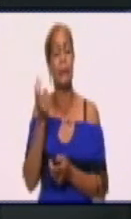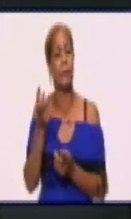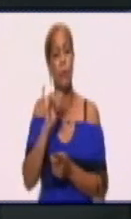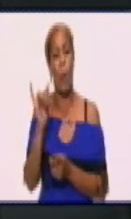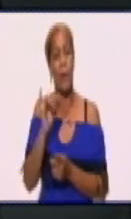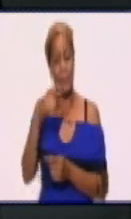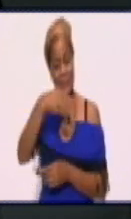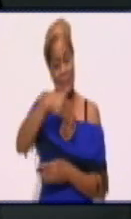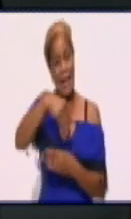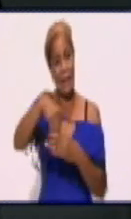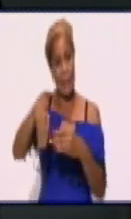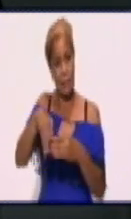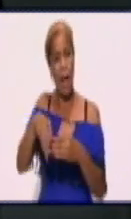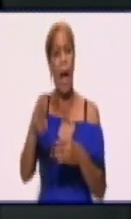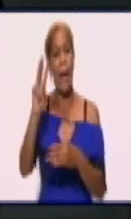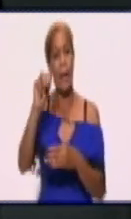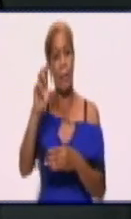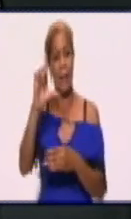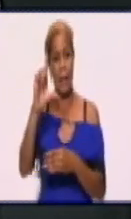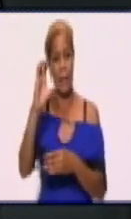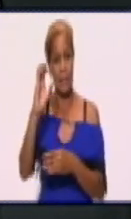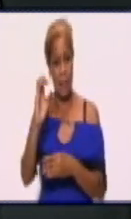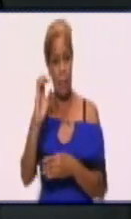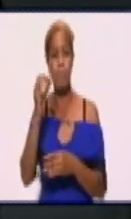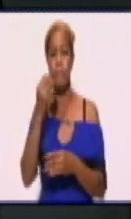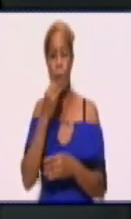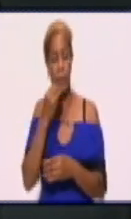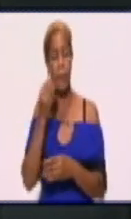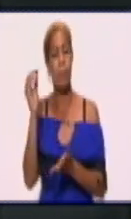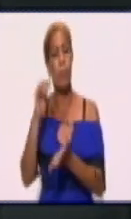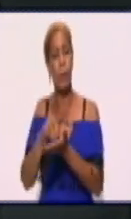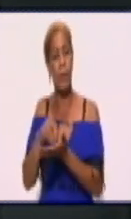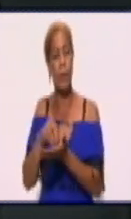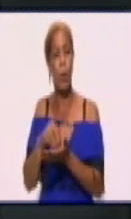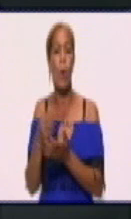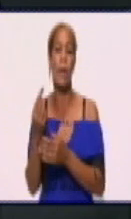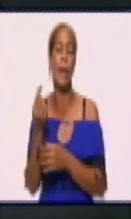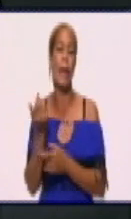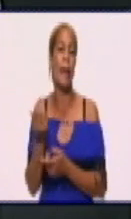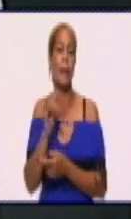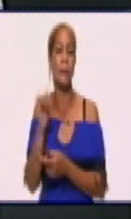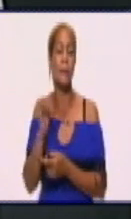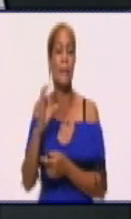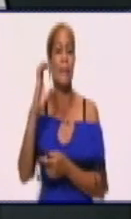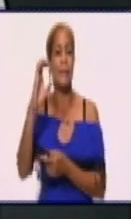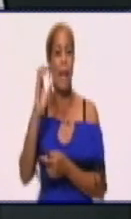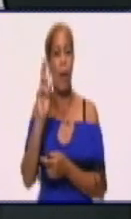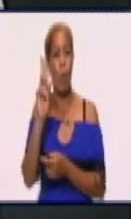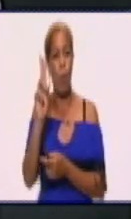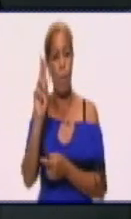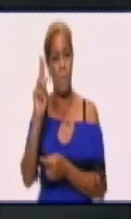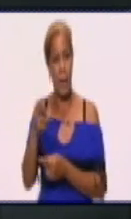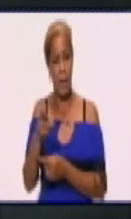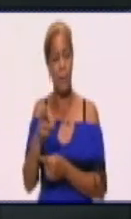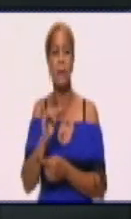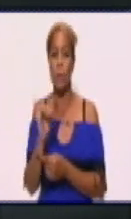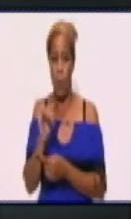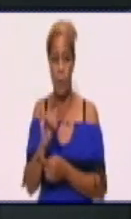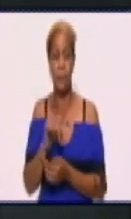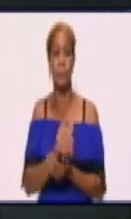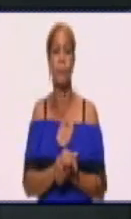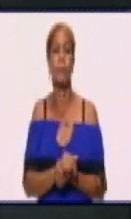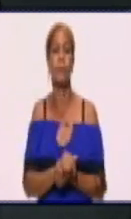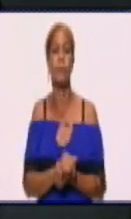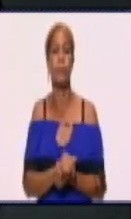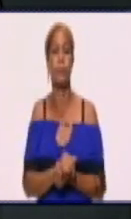asimismo para la recarga de los saldos de las tarjetas móvil puede separarse lo va a pagar con la tarjeta en su peso